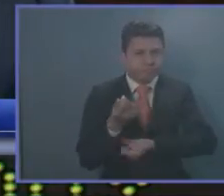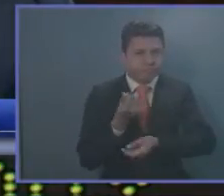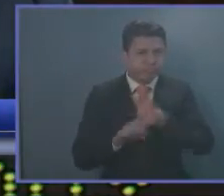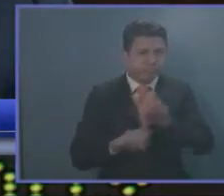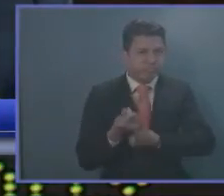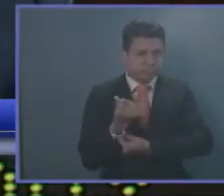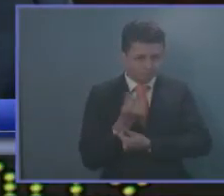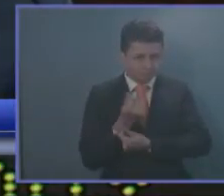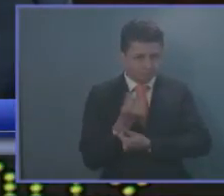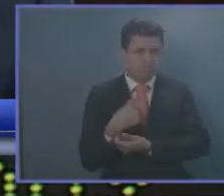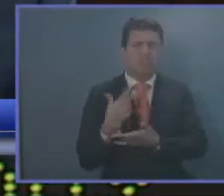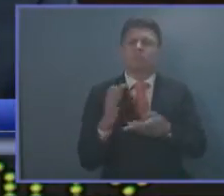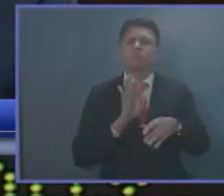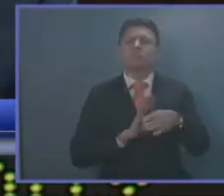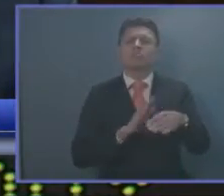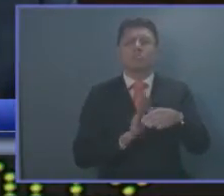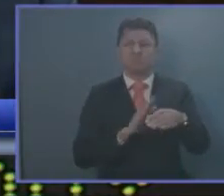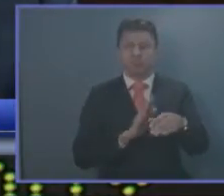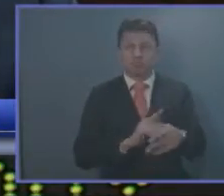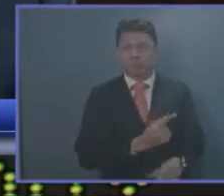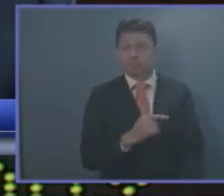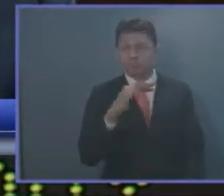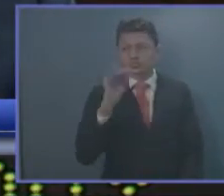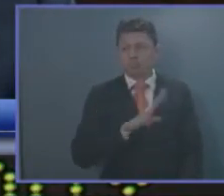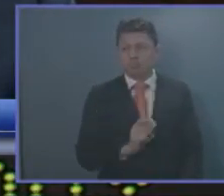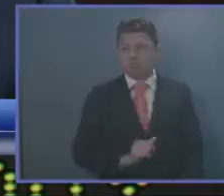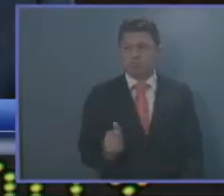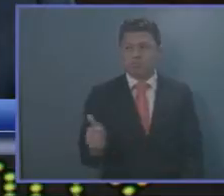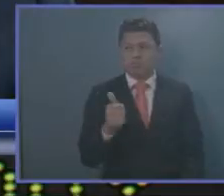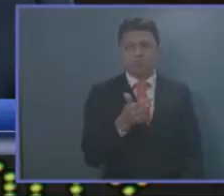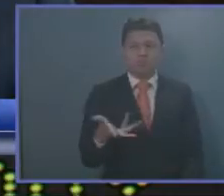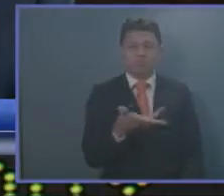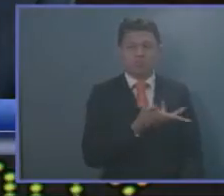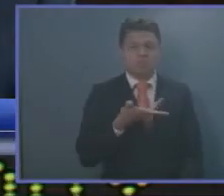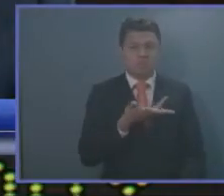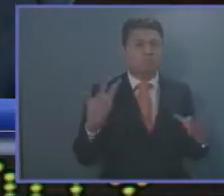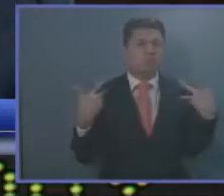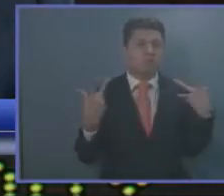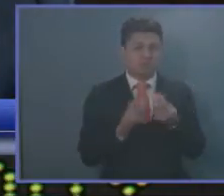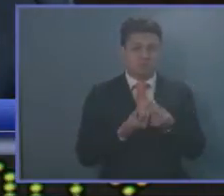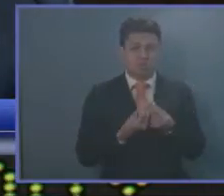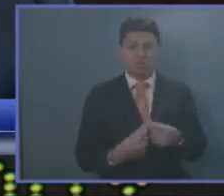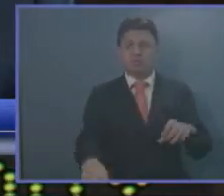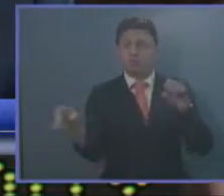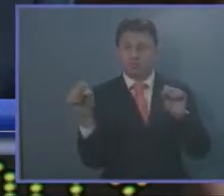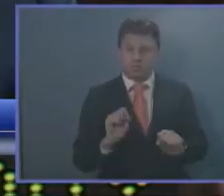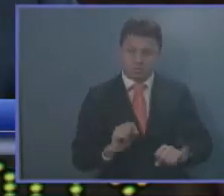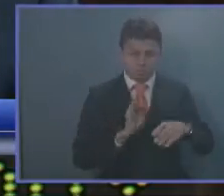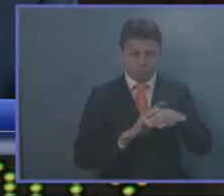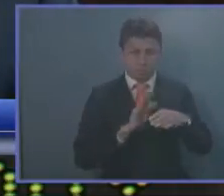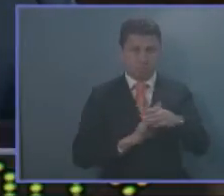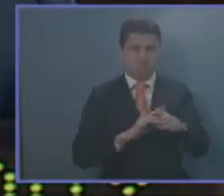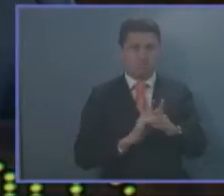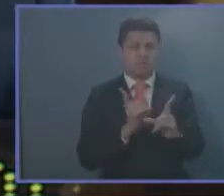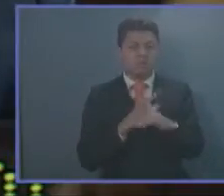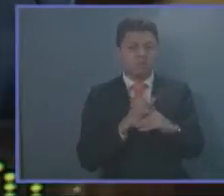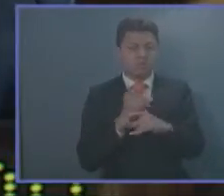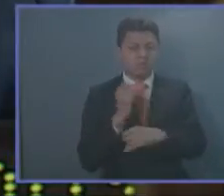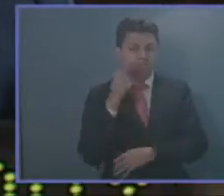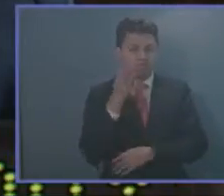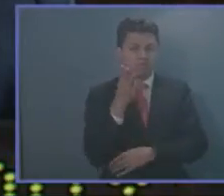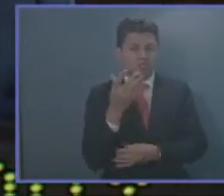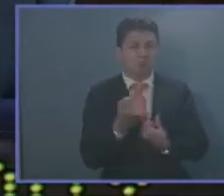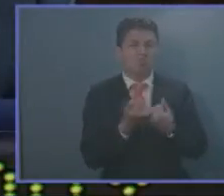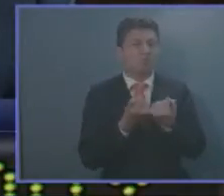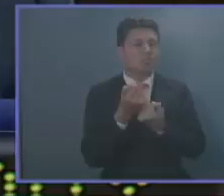como salvadoreño para que cada uno de nosotros en la sociedad se convierta en un agente de cambio en favor del medio